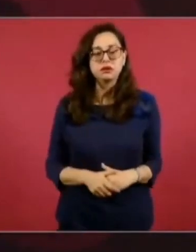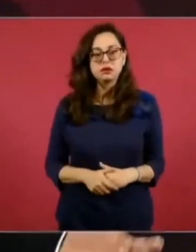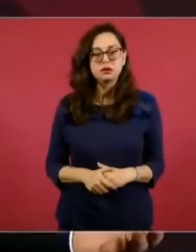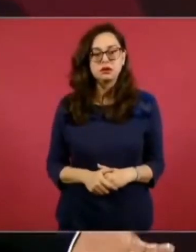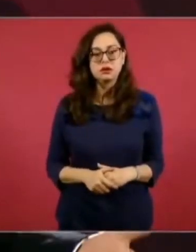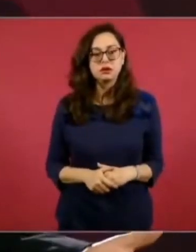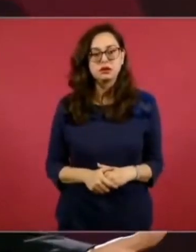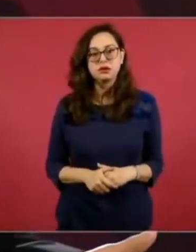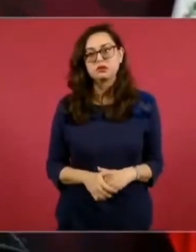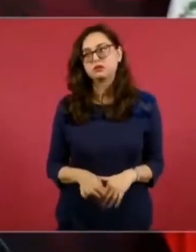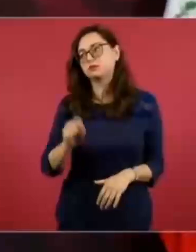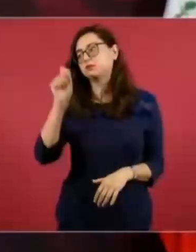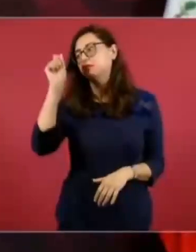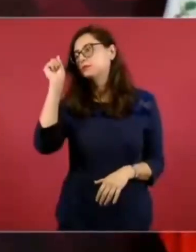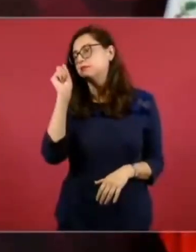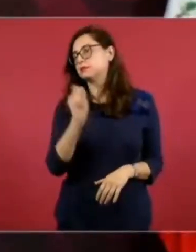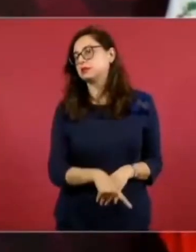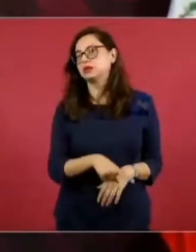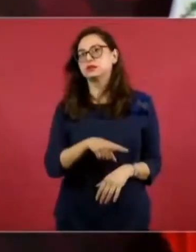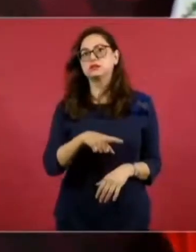la misma